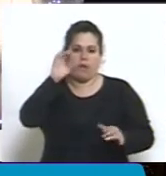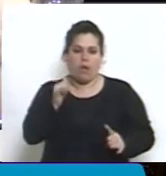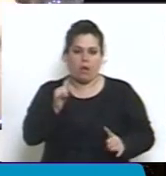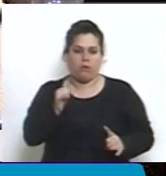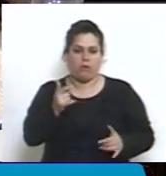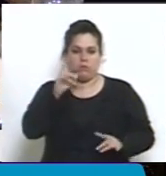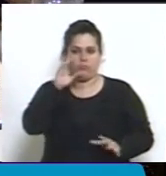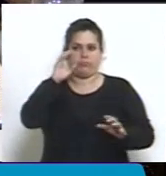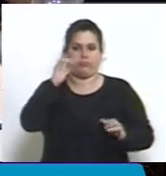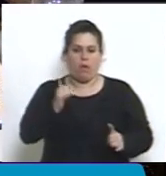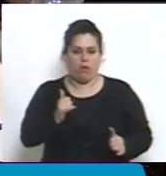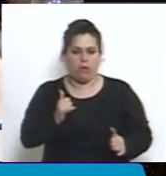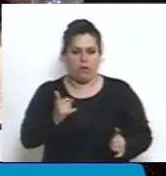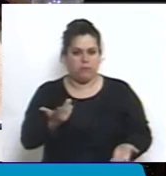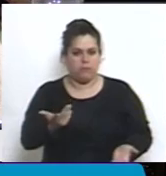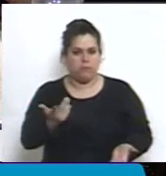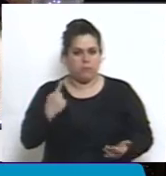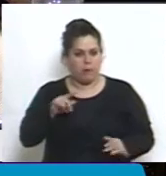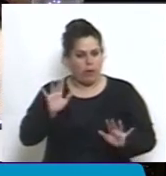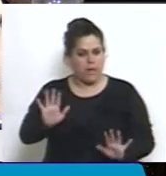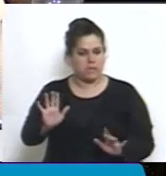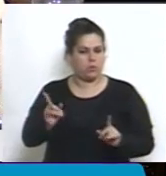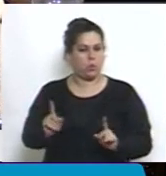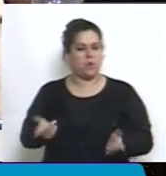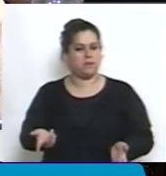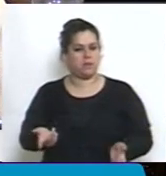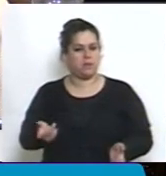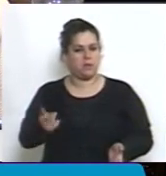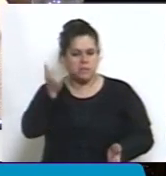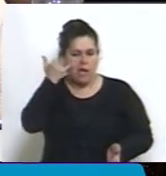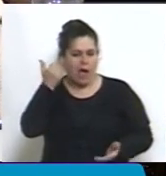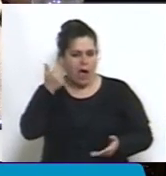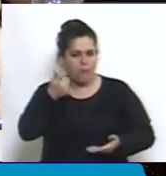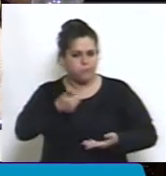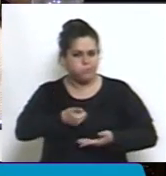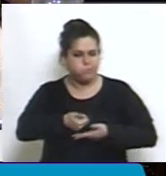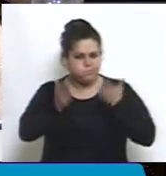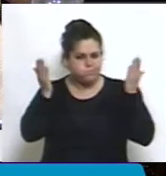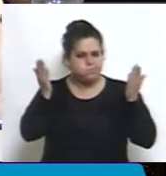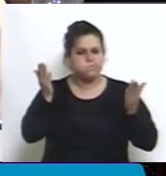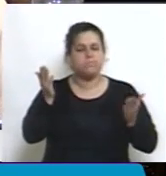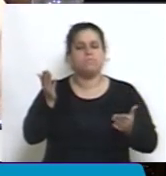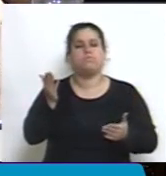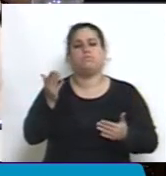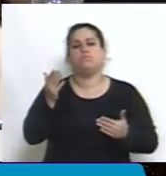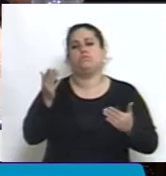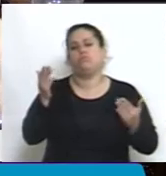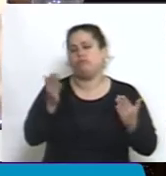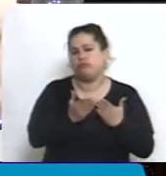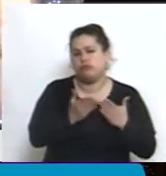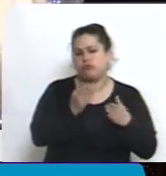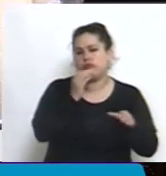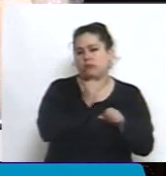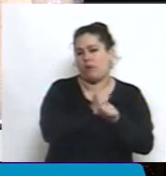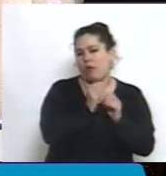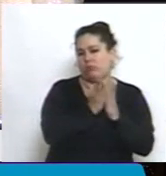embargo, esto no es así. Se ha demostrado en muchísimos trabajos